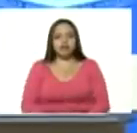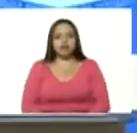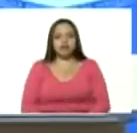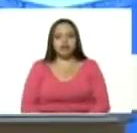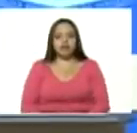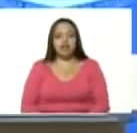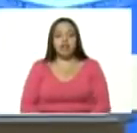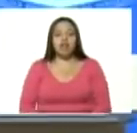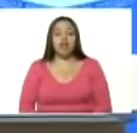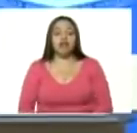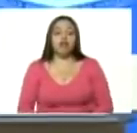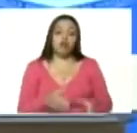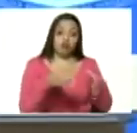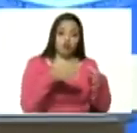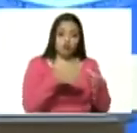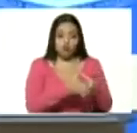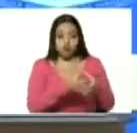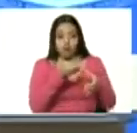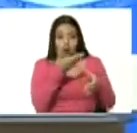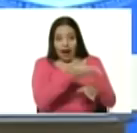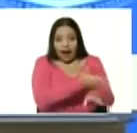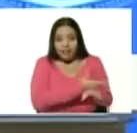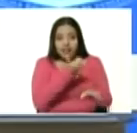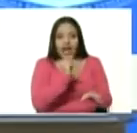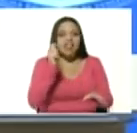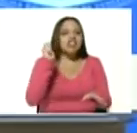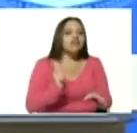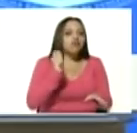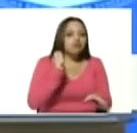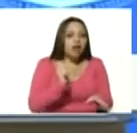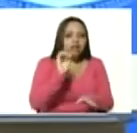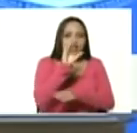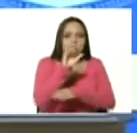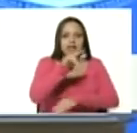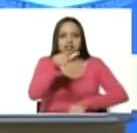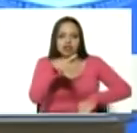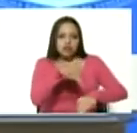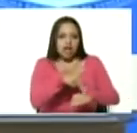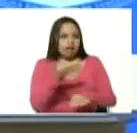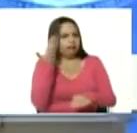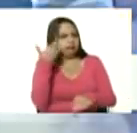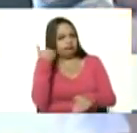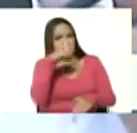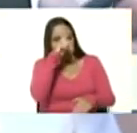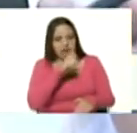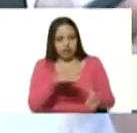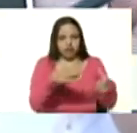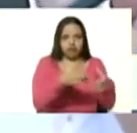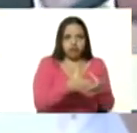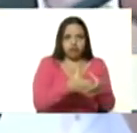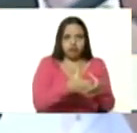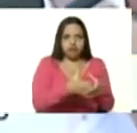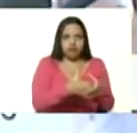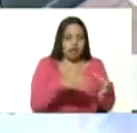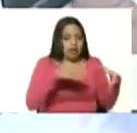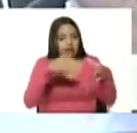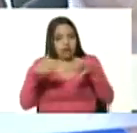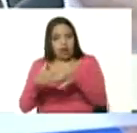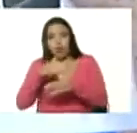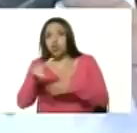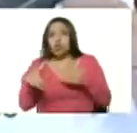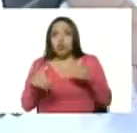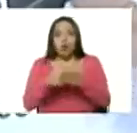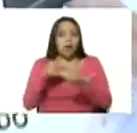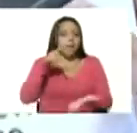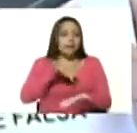entre personajes que fueron diputados en la gestión pasada de la Asamblea Nacional, todos militantes